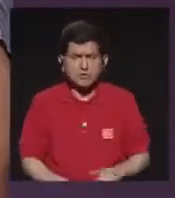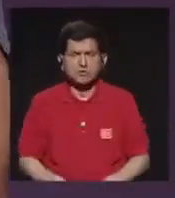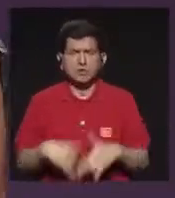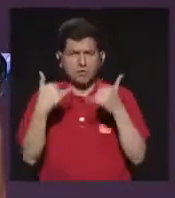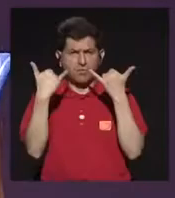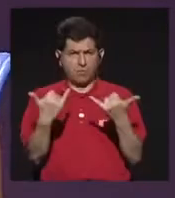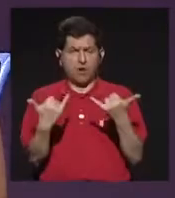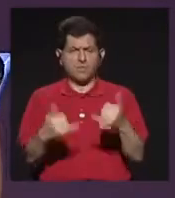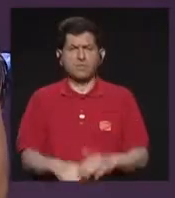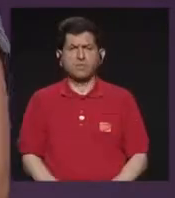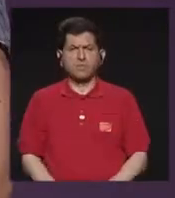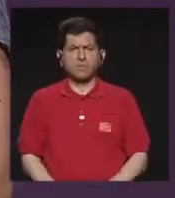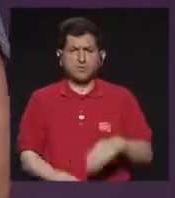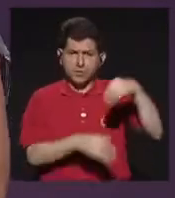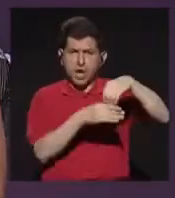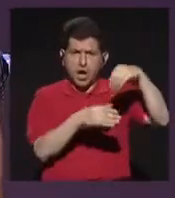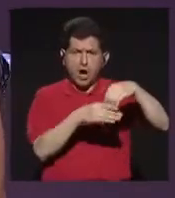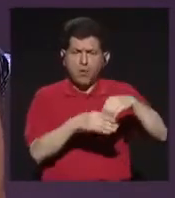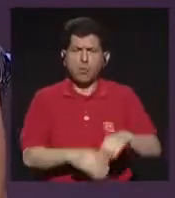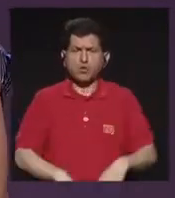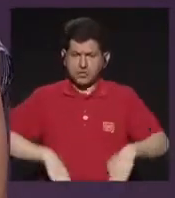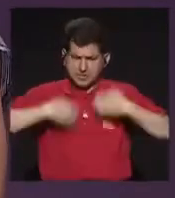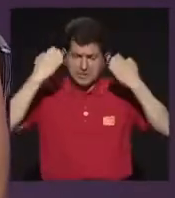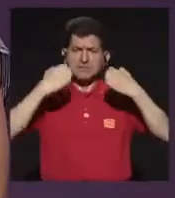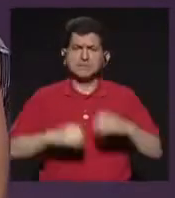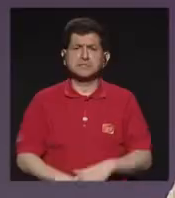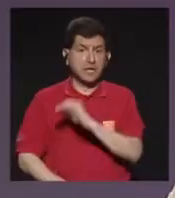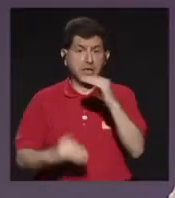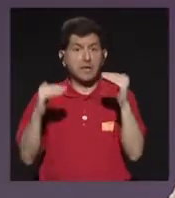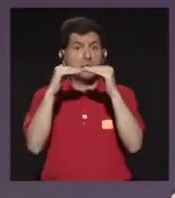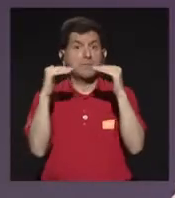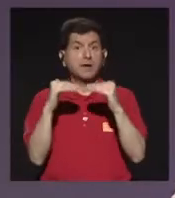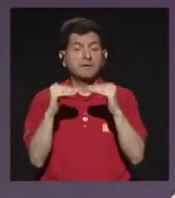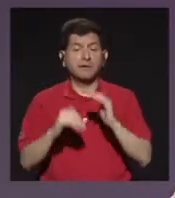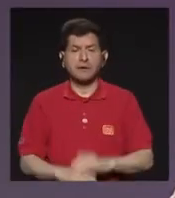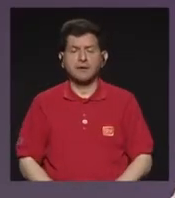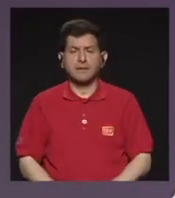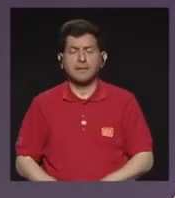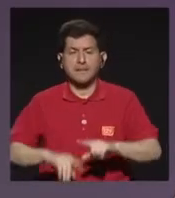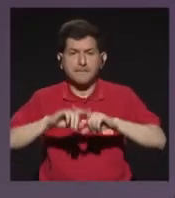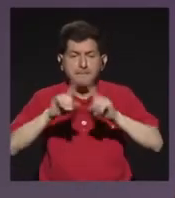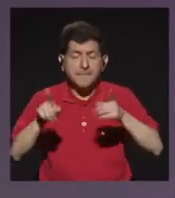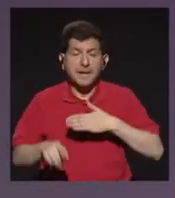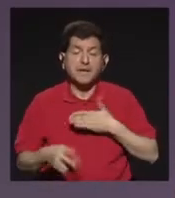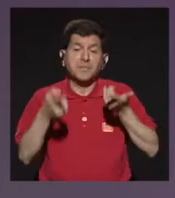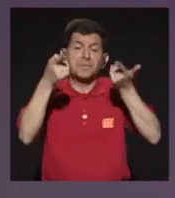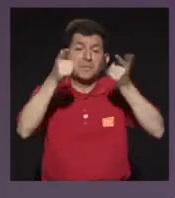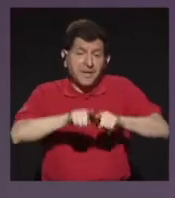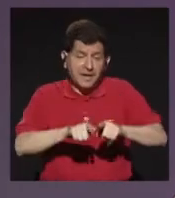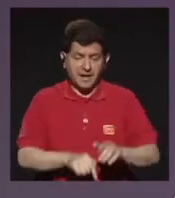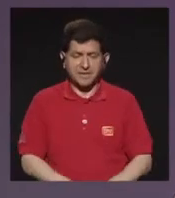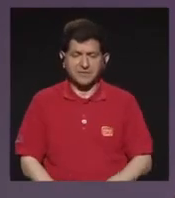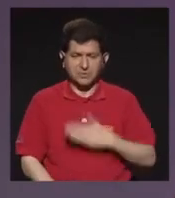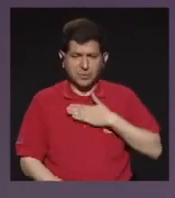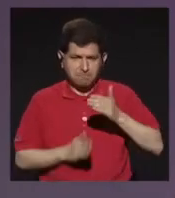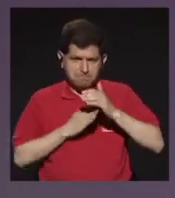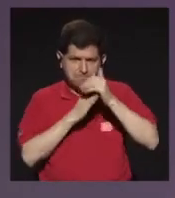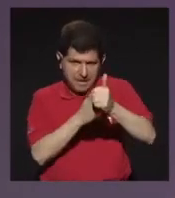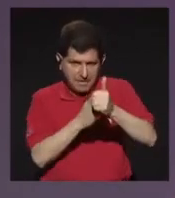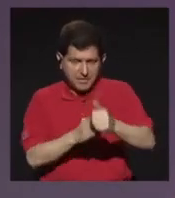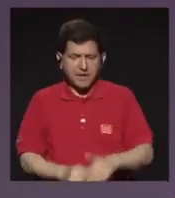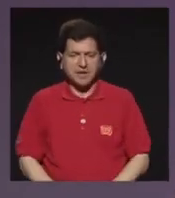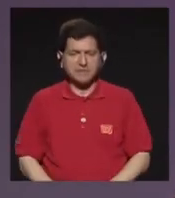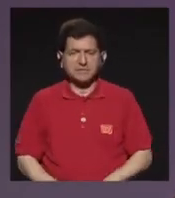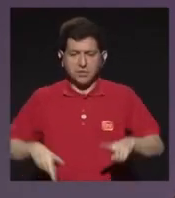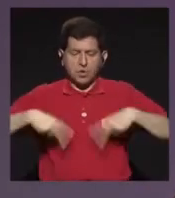ya estaban vigentes las cuotas y no sé si ya la paridad también. Ah, ok, eso es cierto, pero en el caso mío, propio de mi liderazgo, en la